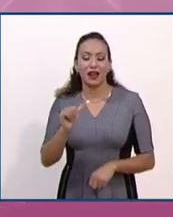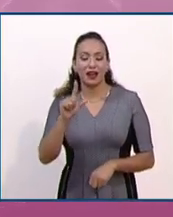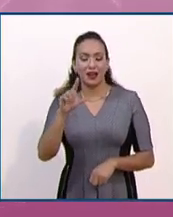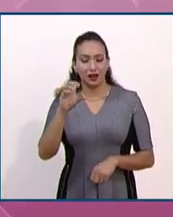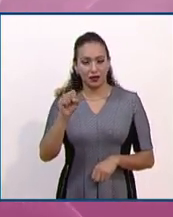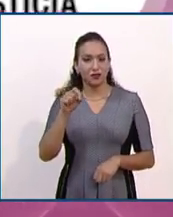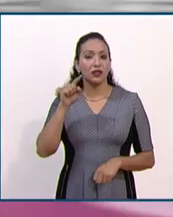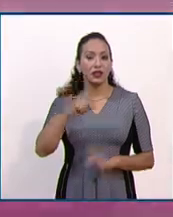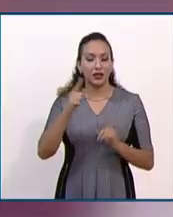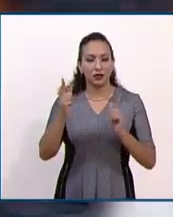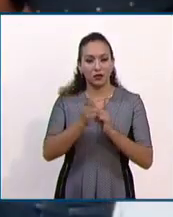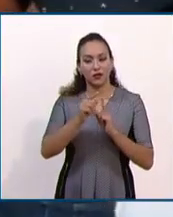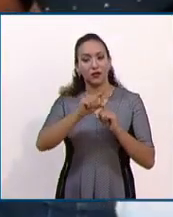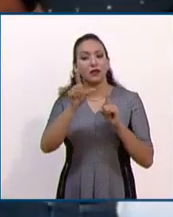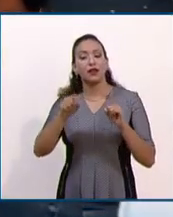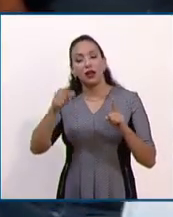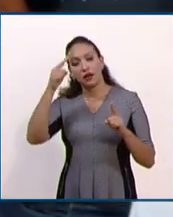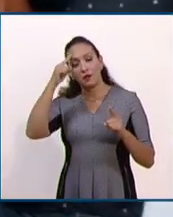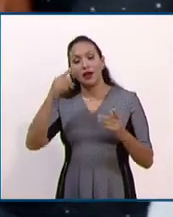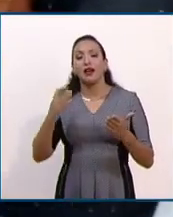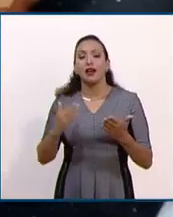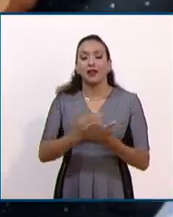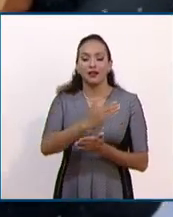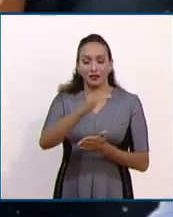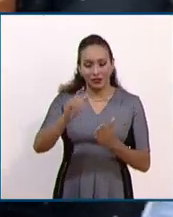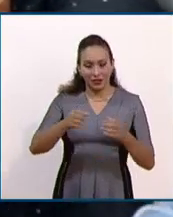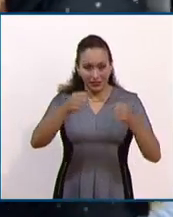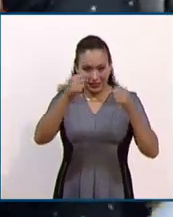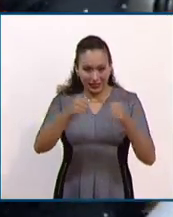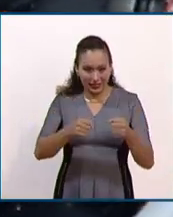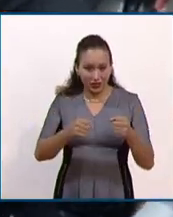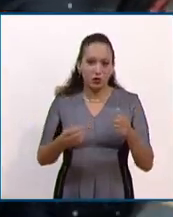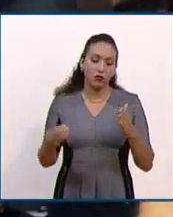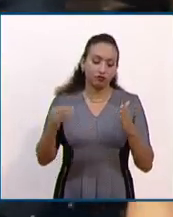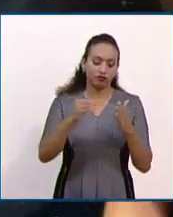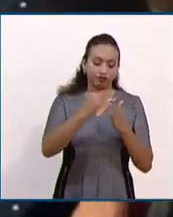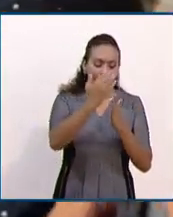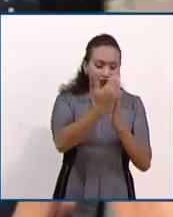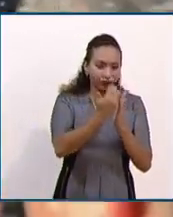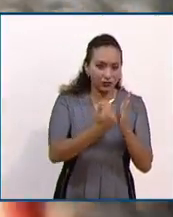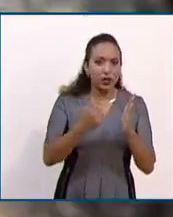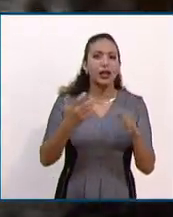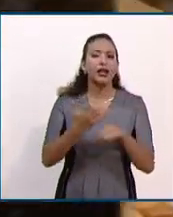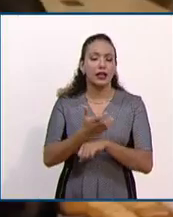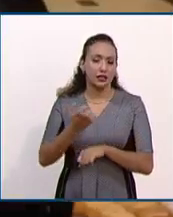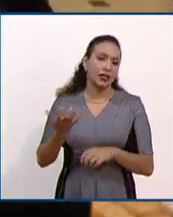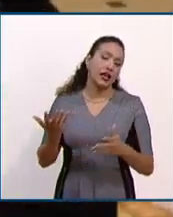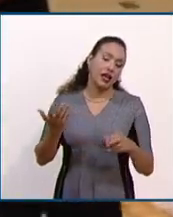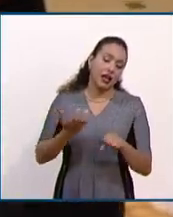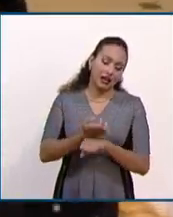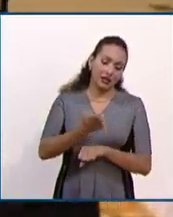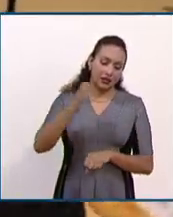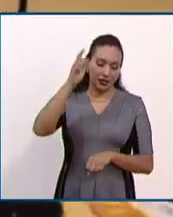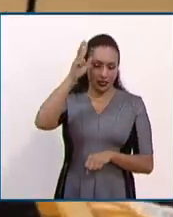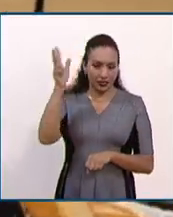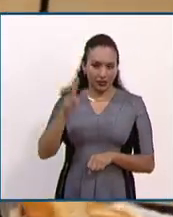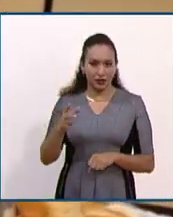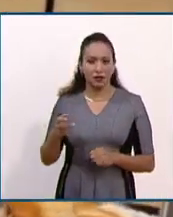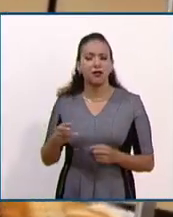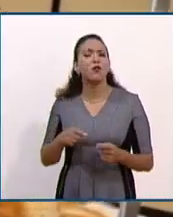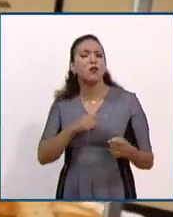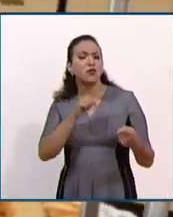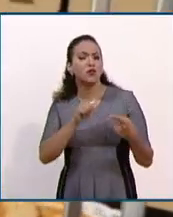Encuentro Nacional para una Agenda de Seguridad y Justicia que se realizó en Pachuca, Hidalgo. Entre los temas que se abordaron se encuentra el